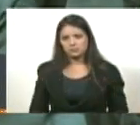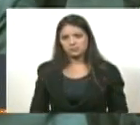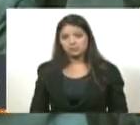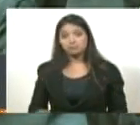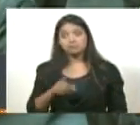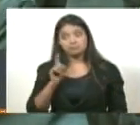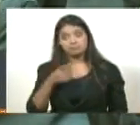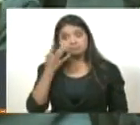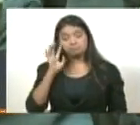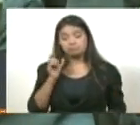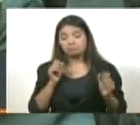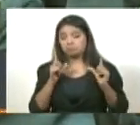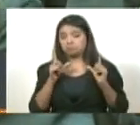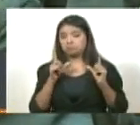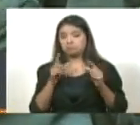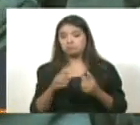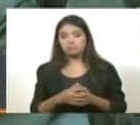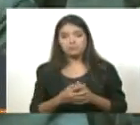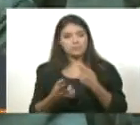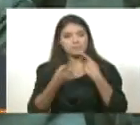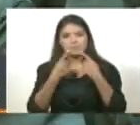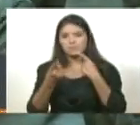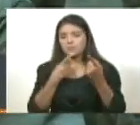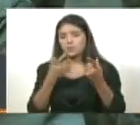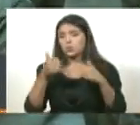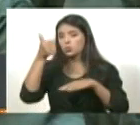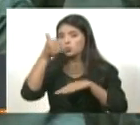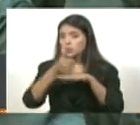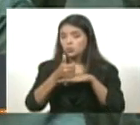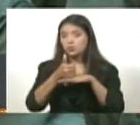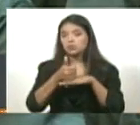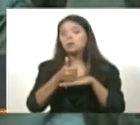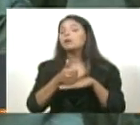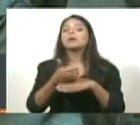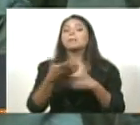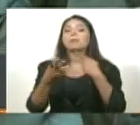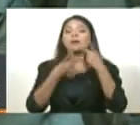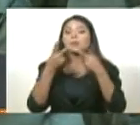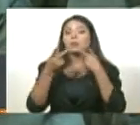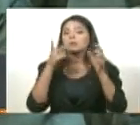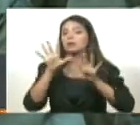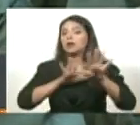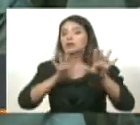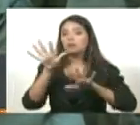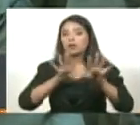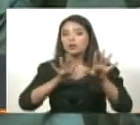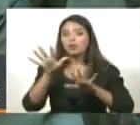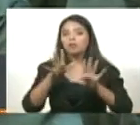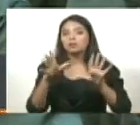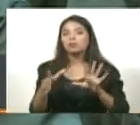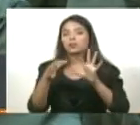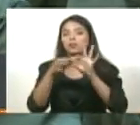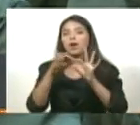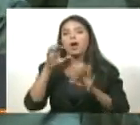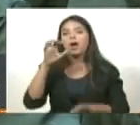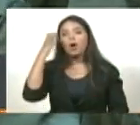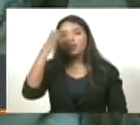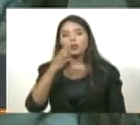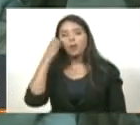considera insólitas las declaraciones de la alta representante para la política exterior de la Unión